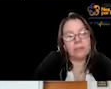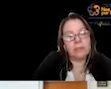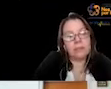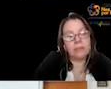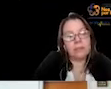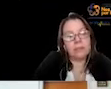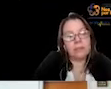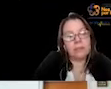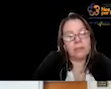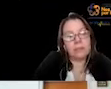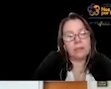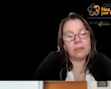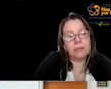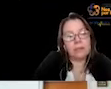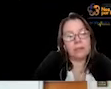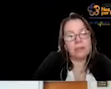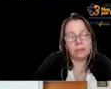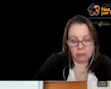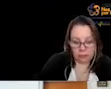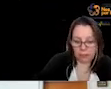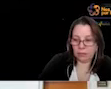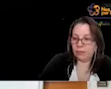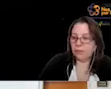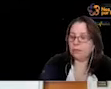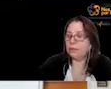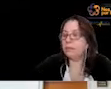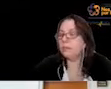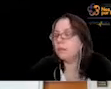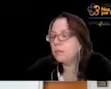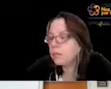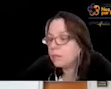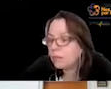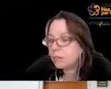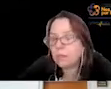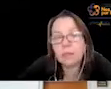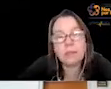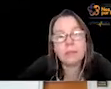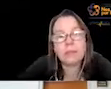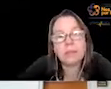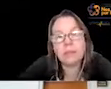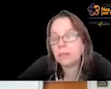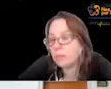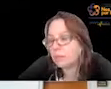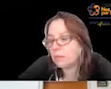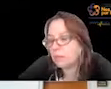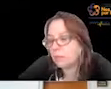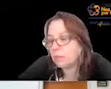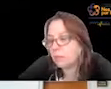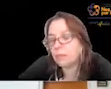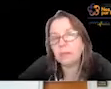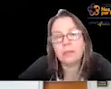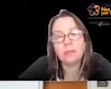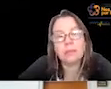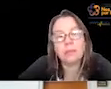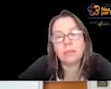para la población uruguaya, elaboradas por el Ministerio de Salud Pública. Los invito a entrar en la página del Ministerio. Es un material que lo pueden descargar, es un